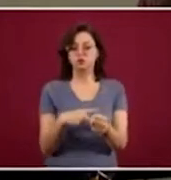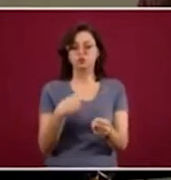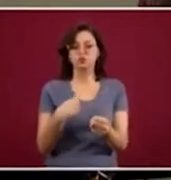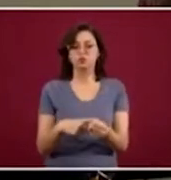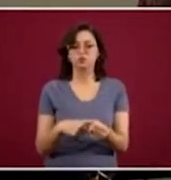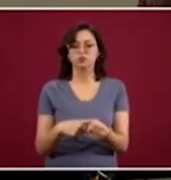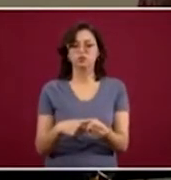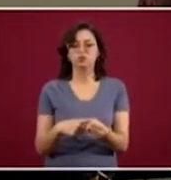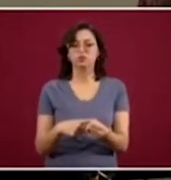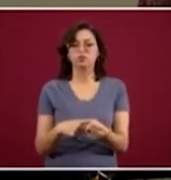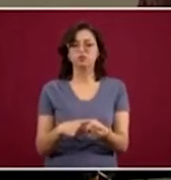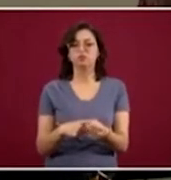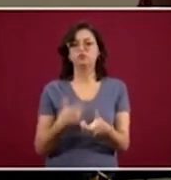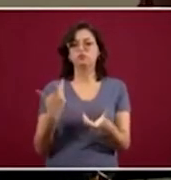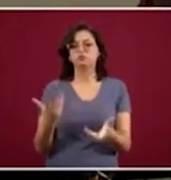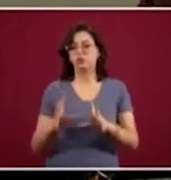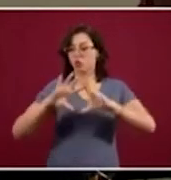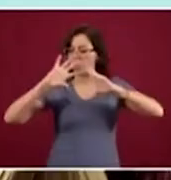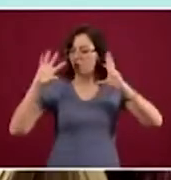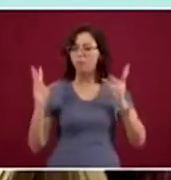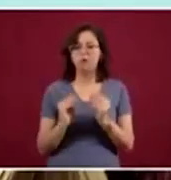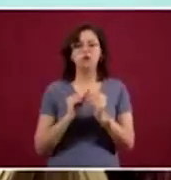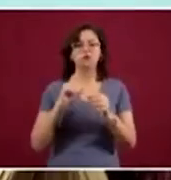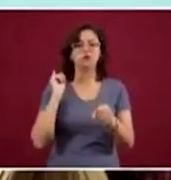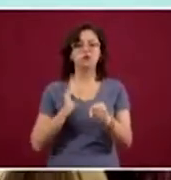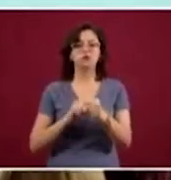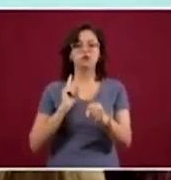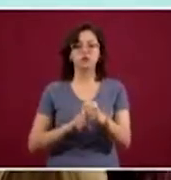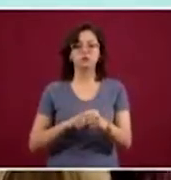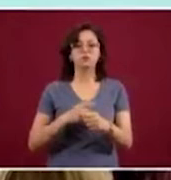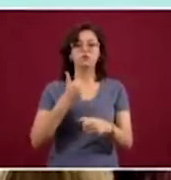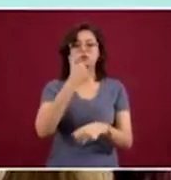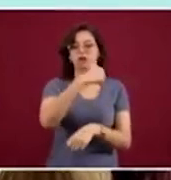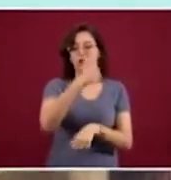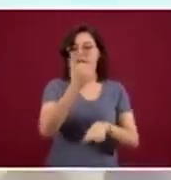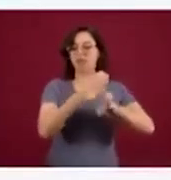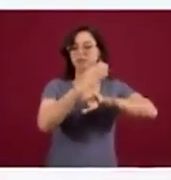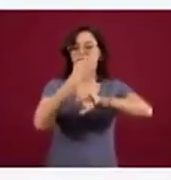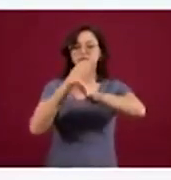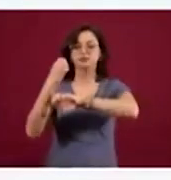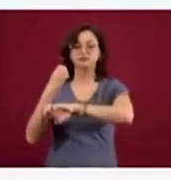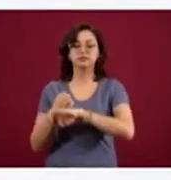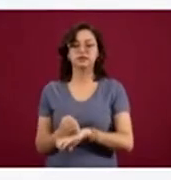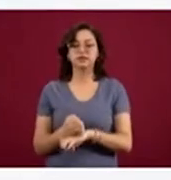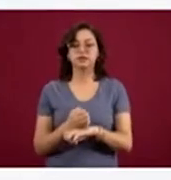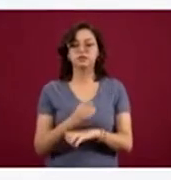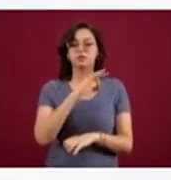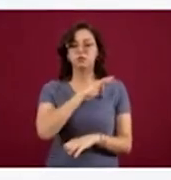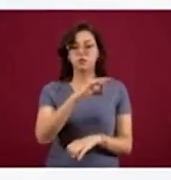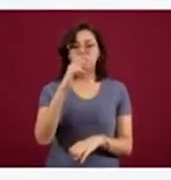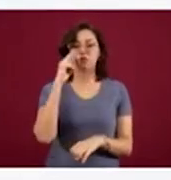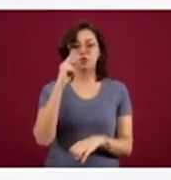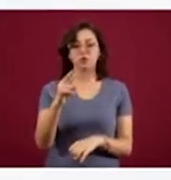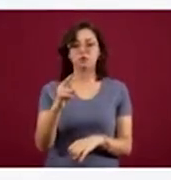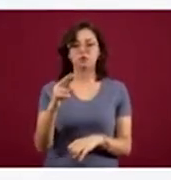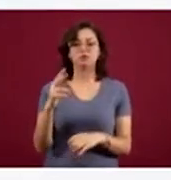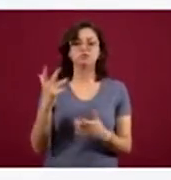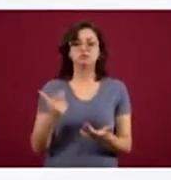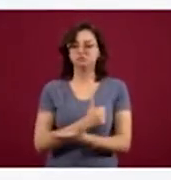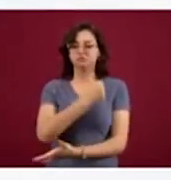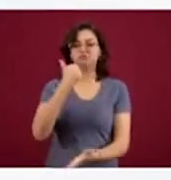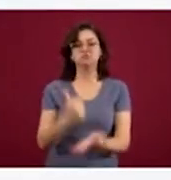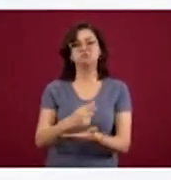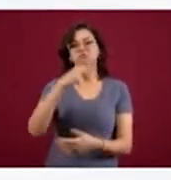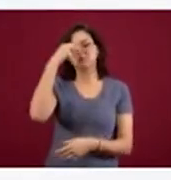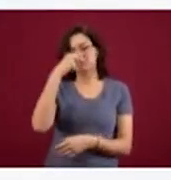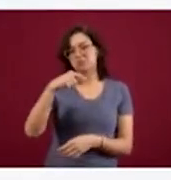ellos es decir los números totales de casos confirmados en cada una de las entidades federativas ya veíamos que desde hace algunos días la ciudad